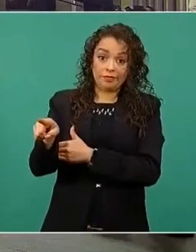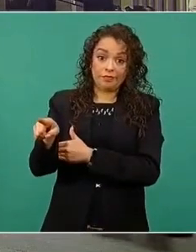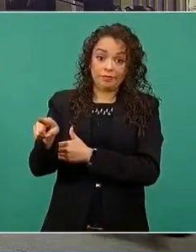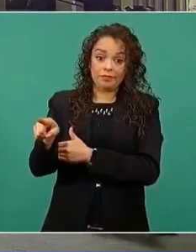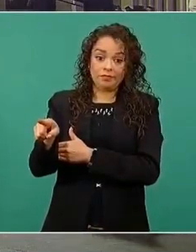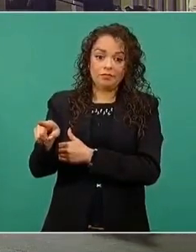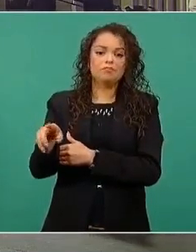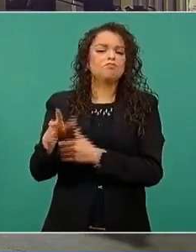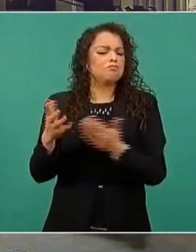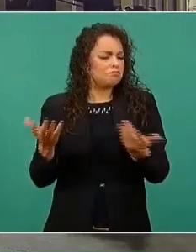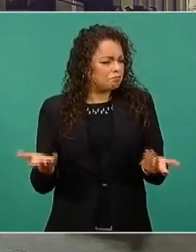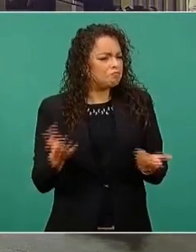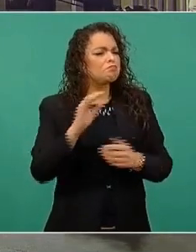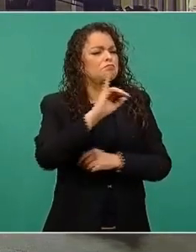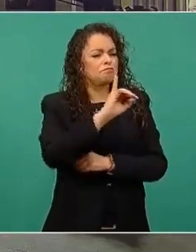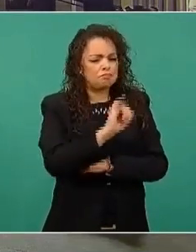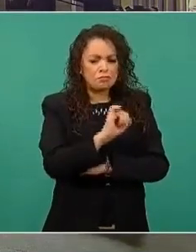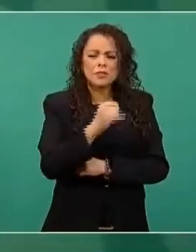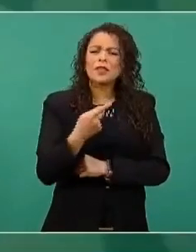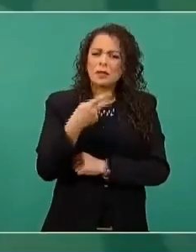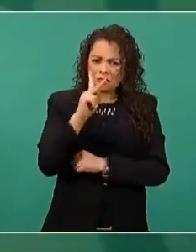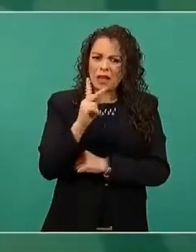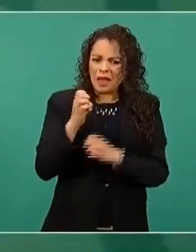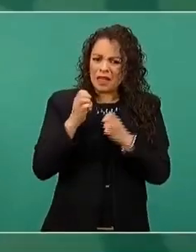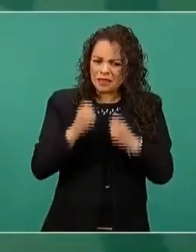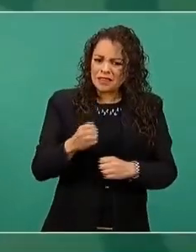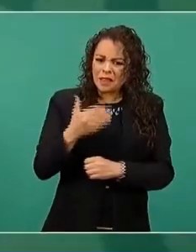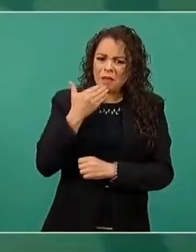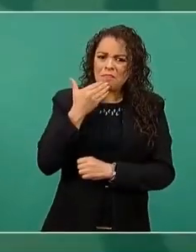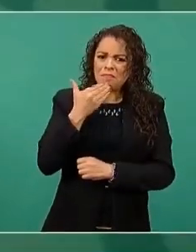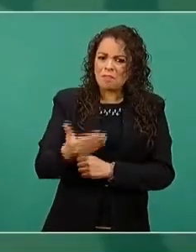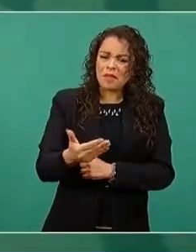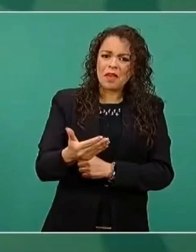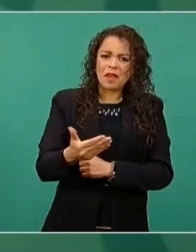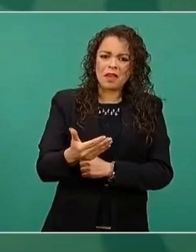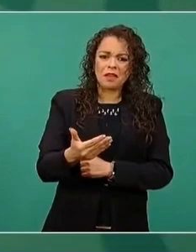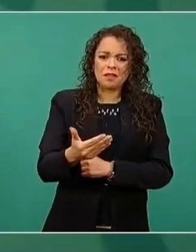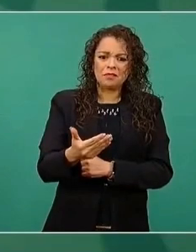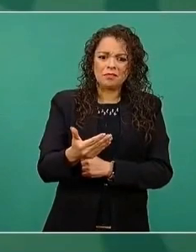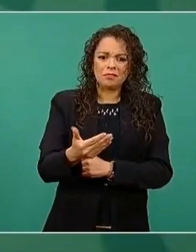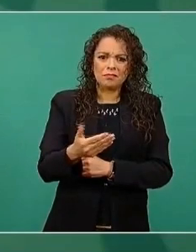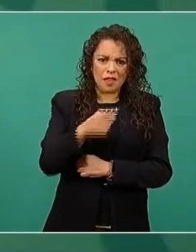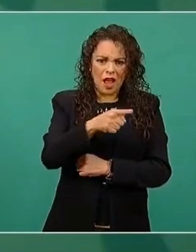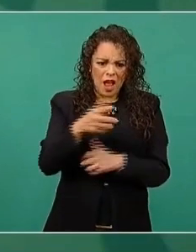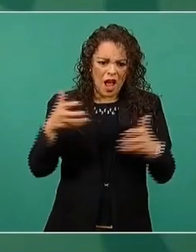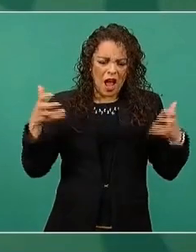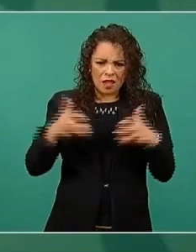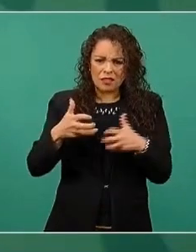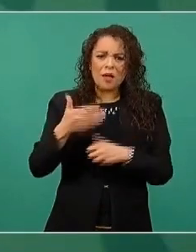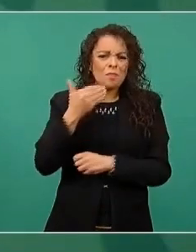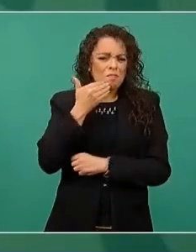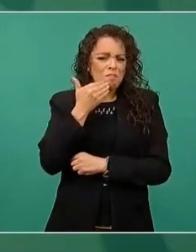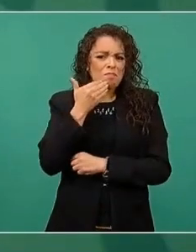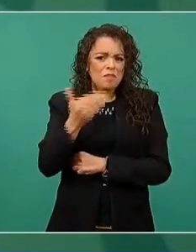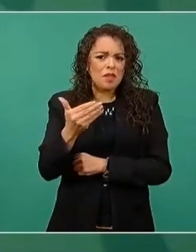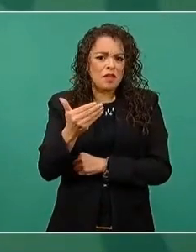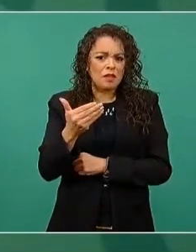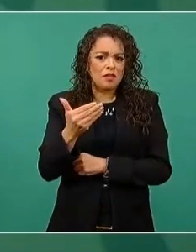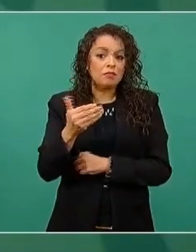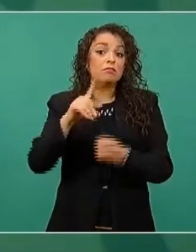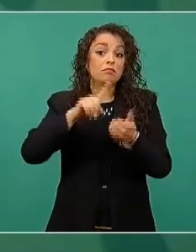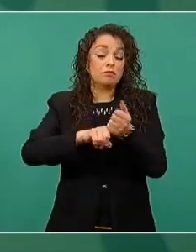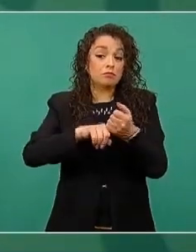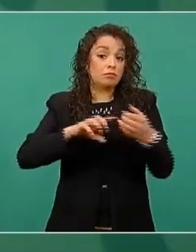además es bueno que existe ese mecanismo. Esto tiene que ver con el